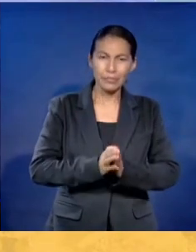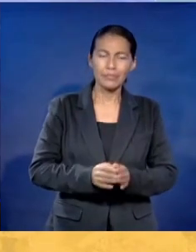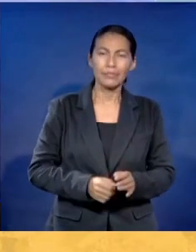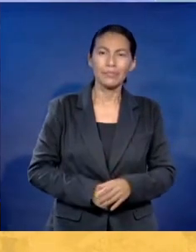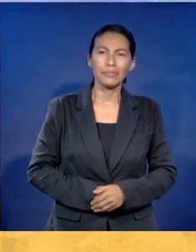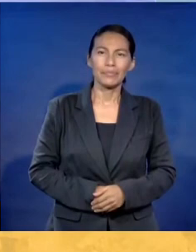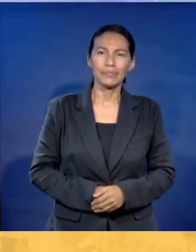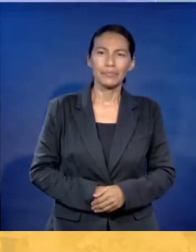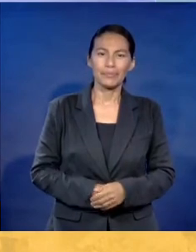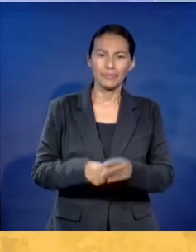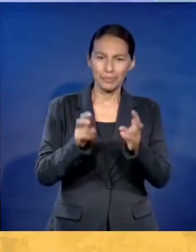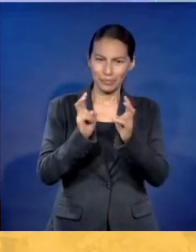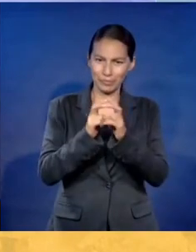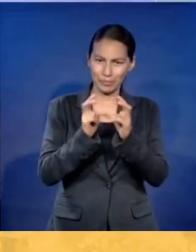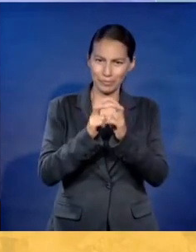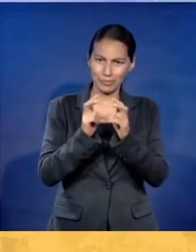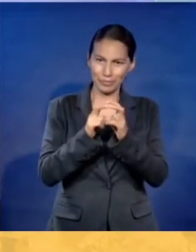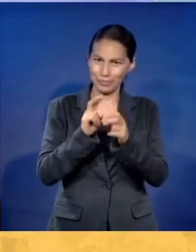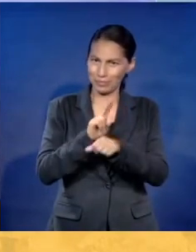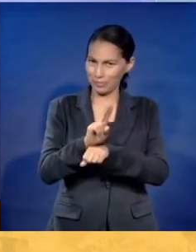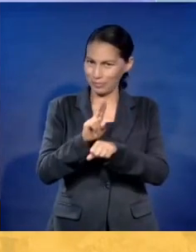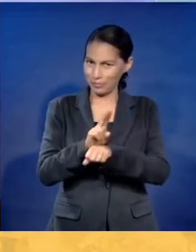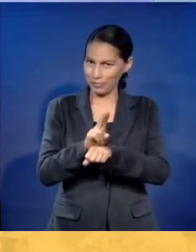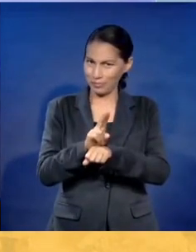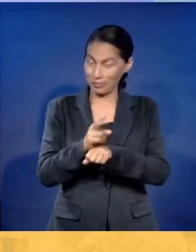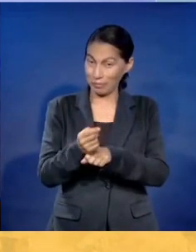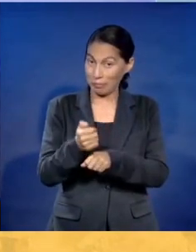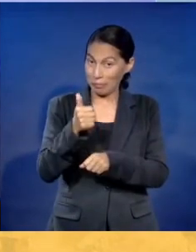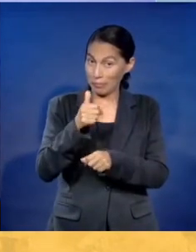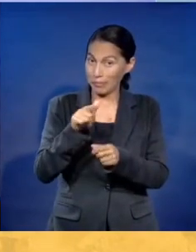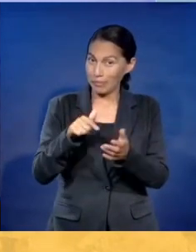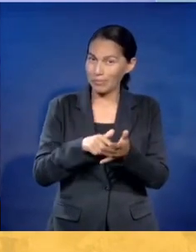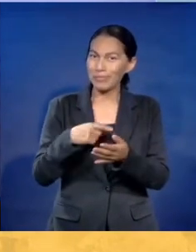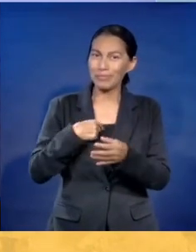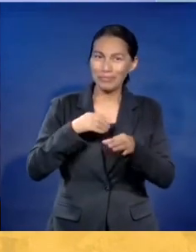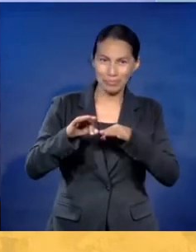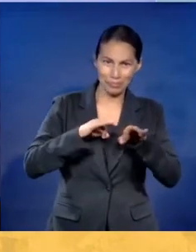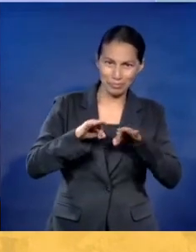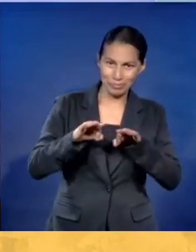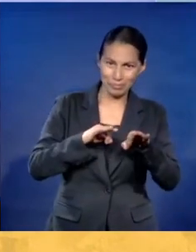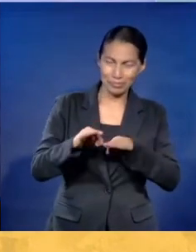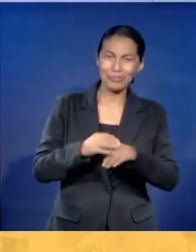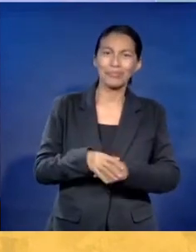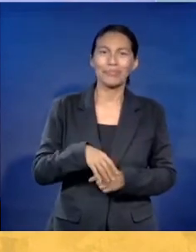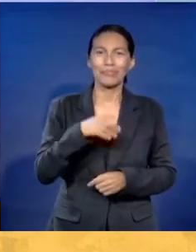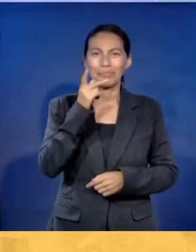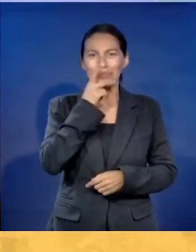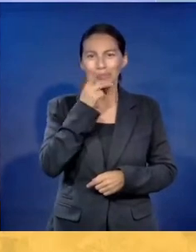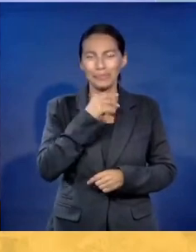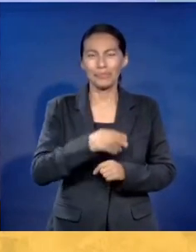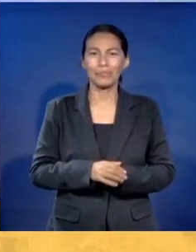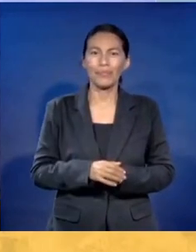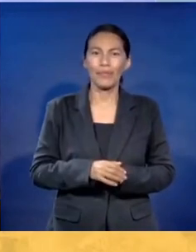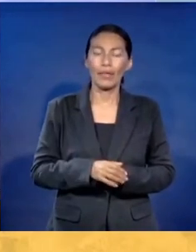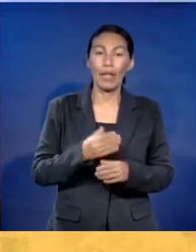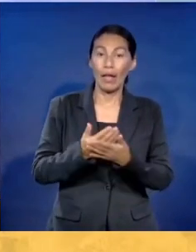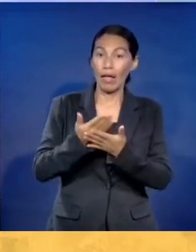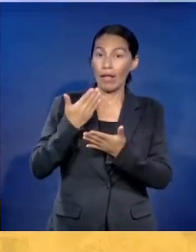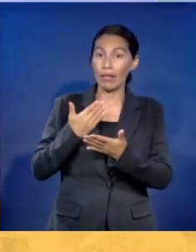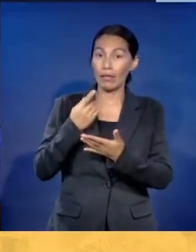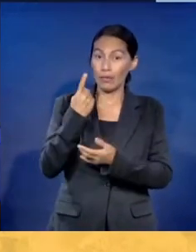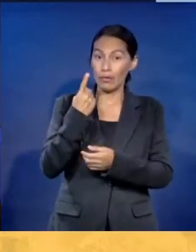Tampico Norte Fue mi primer distrito tenía que pasar un año como obrero bíblico en San Luis Potosí